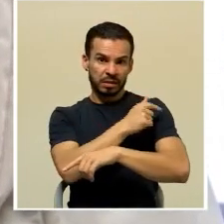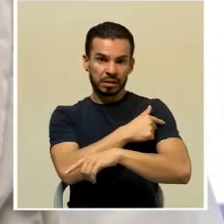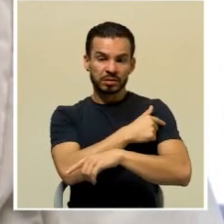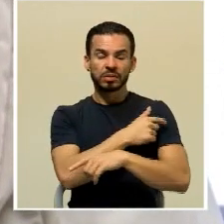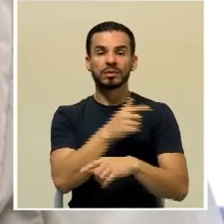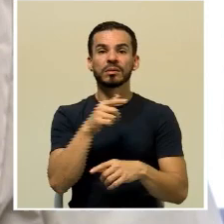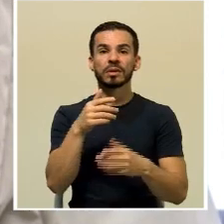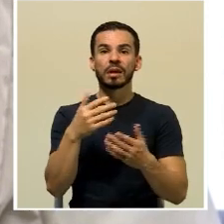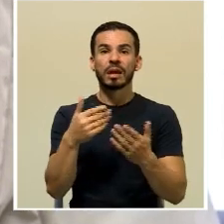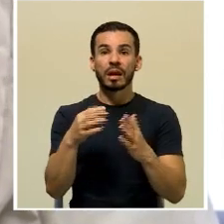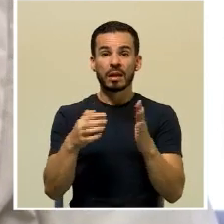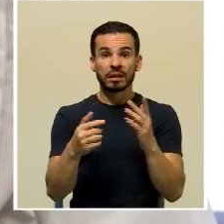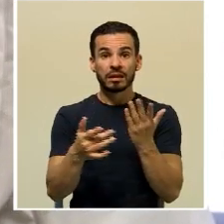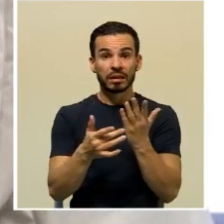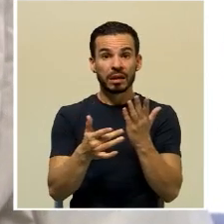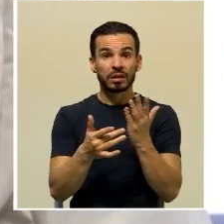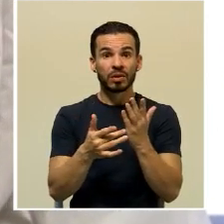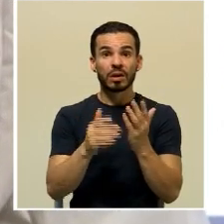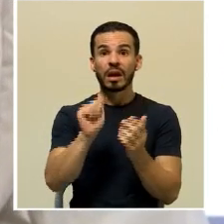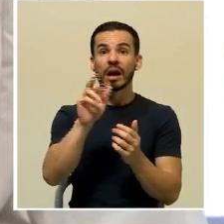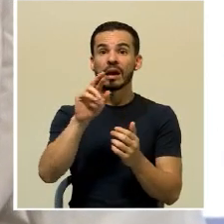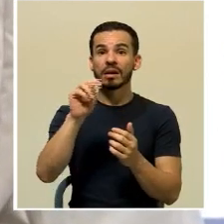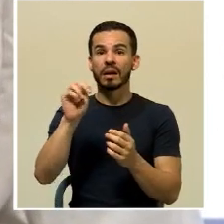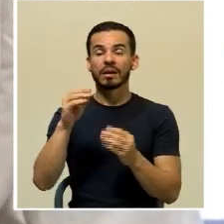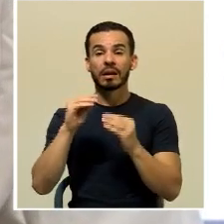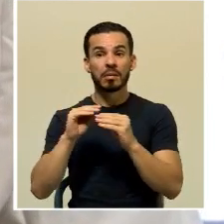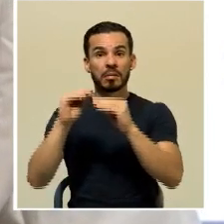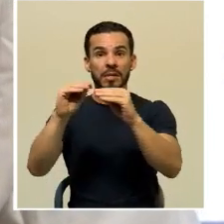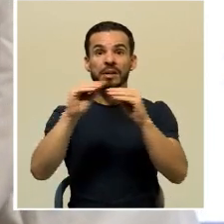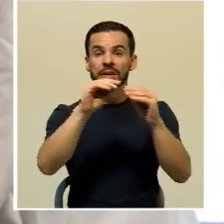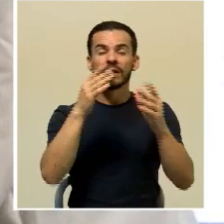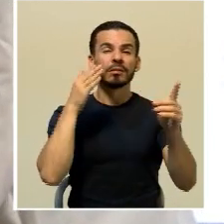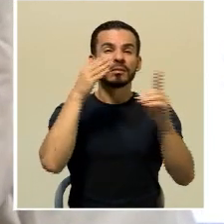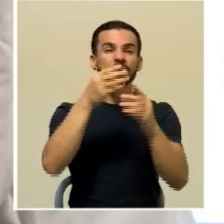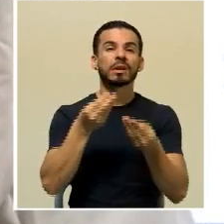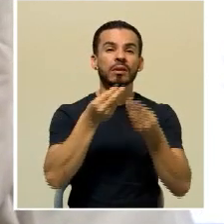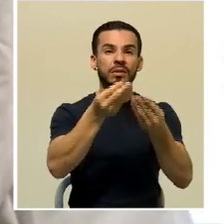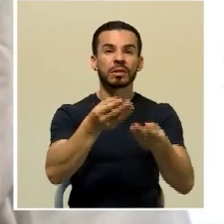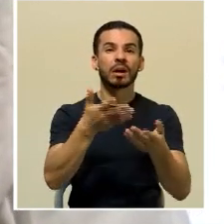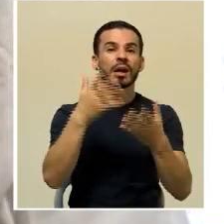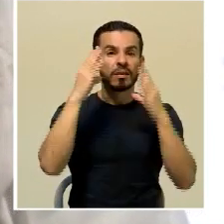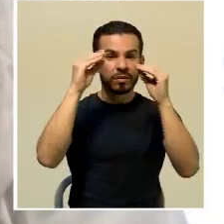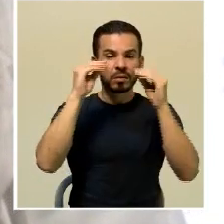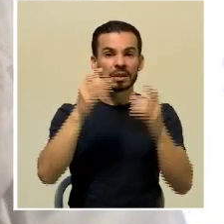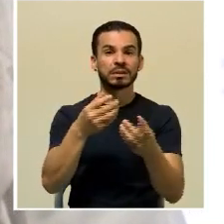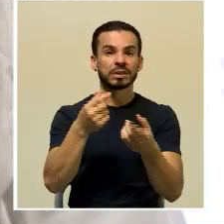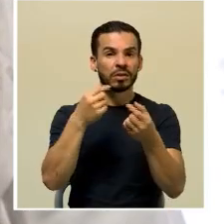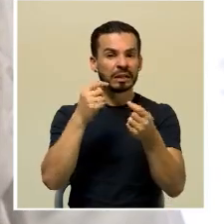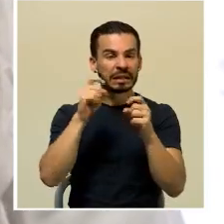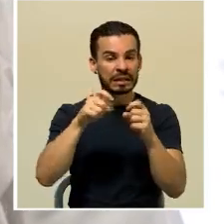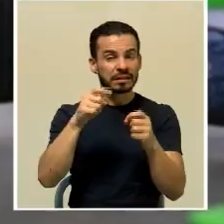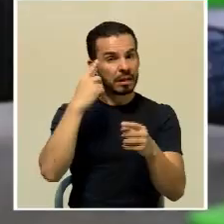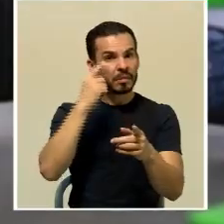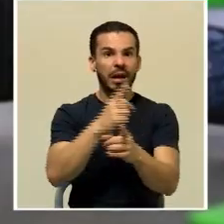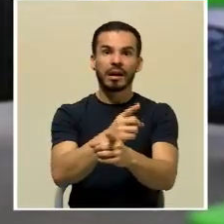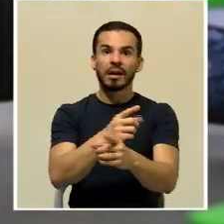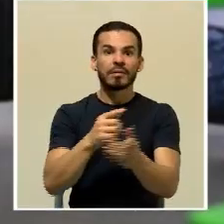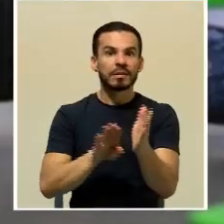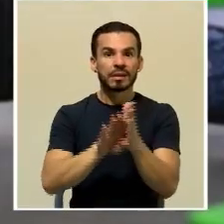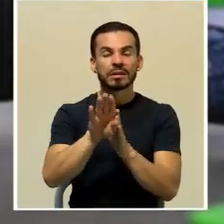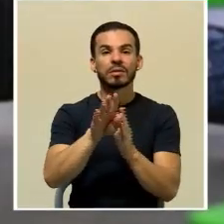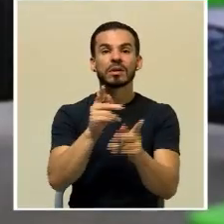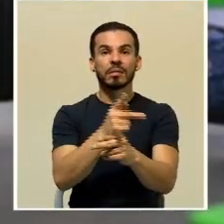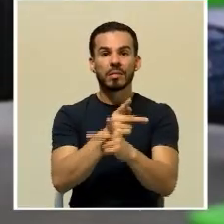La tecnología de Moderna, basada en ARN mensajero, apunta a dotar al organismo de las informaciones genéticas necesarias para